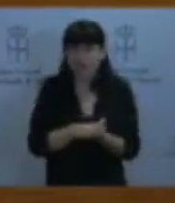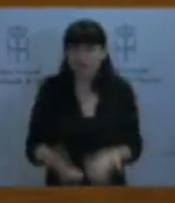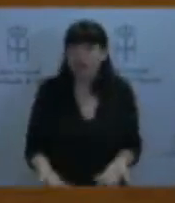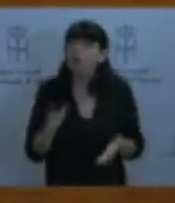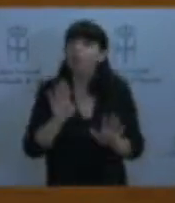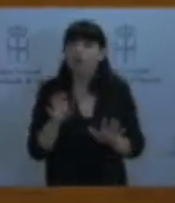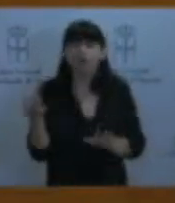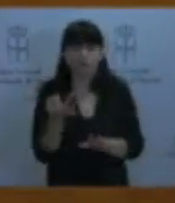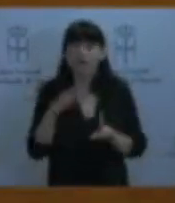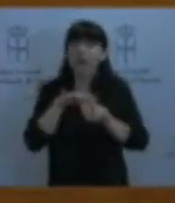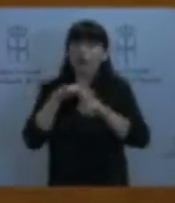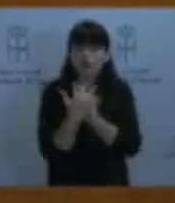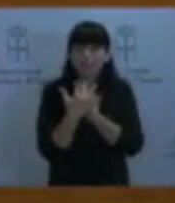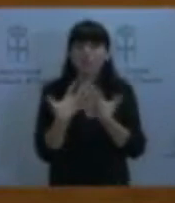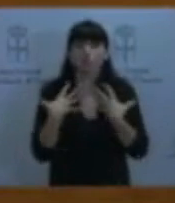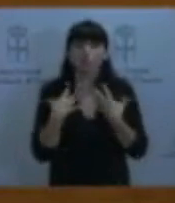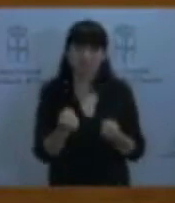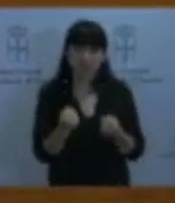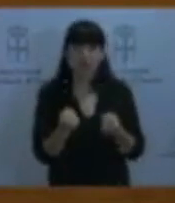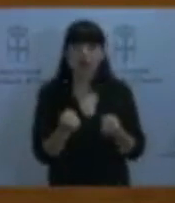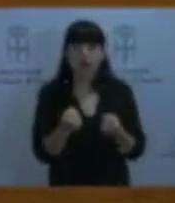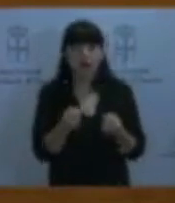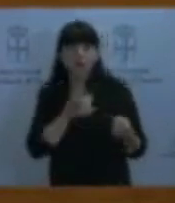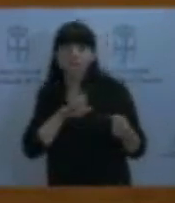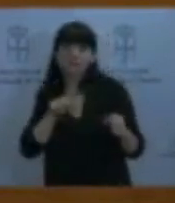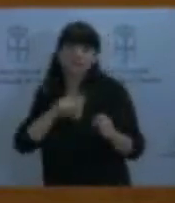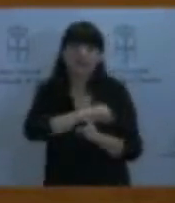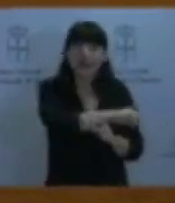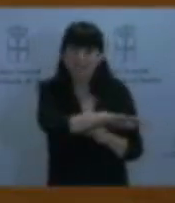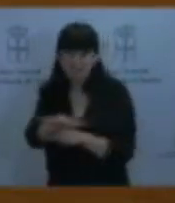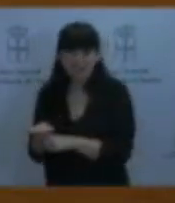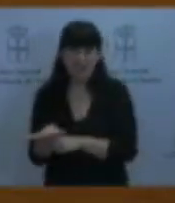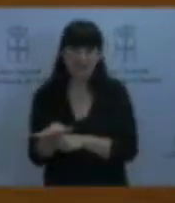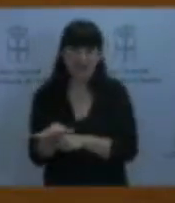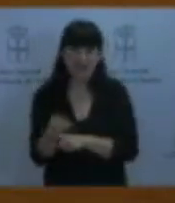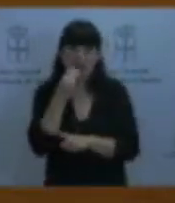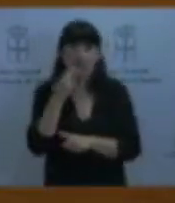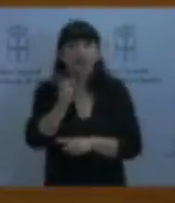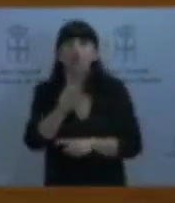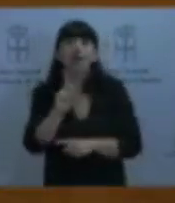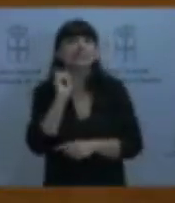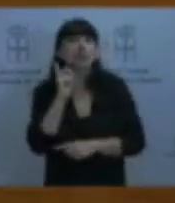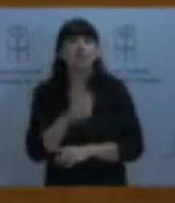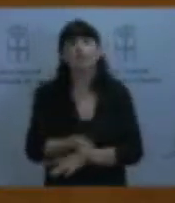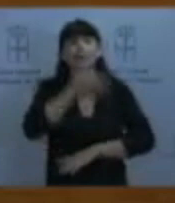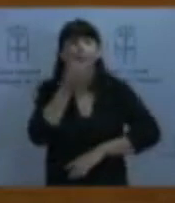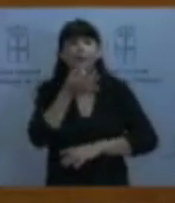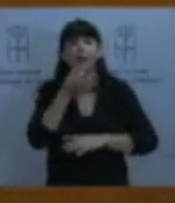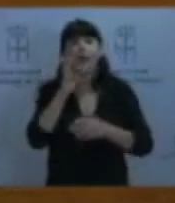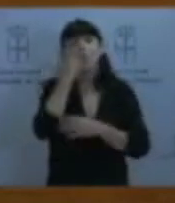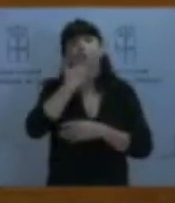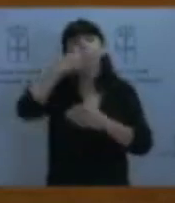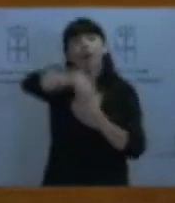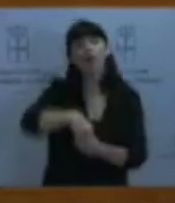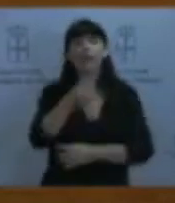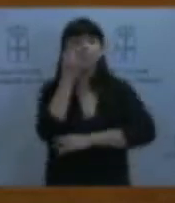crear contextos saludables, transversales y continuos en la alimentación. No vale con dar una charla en un colegio. Es